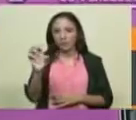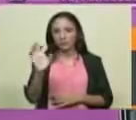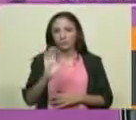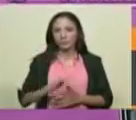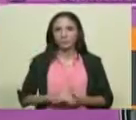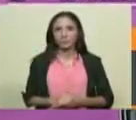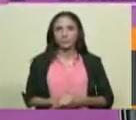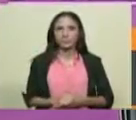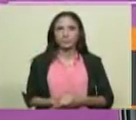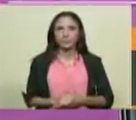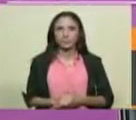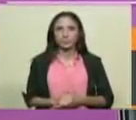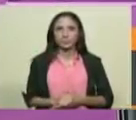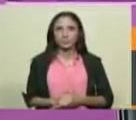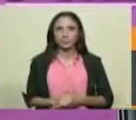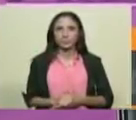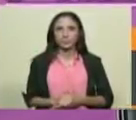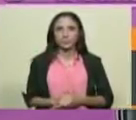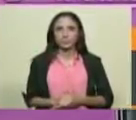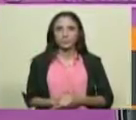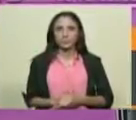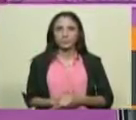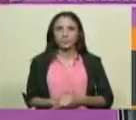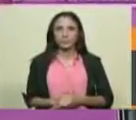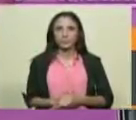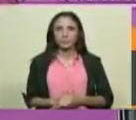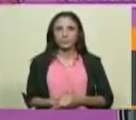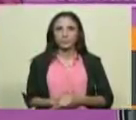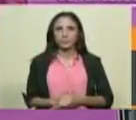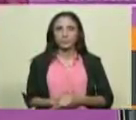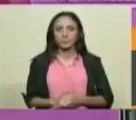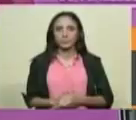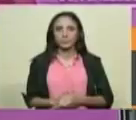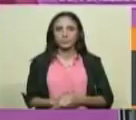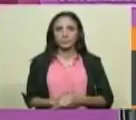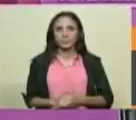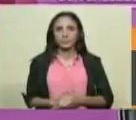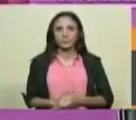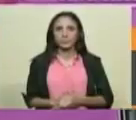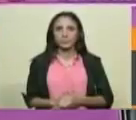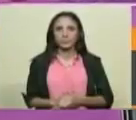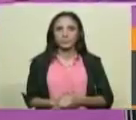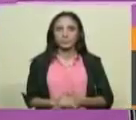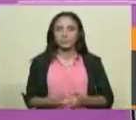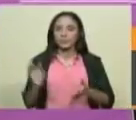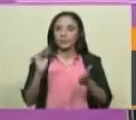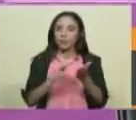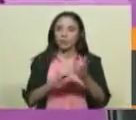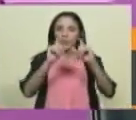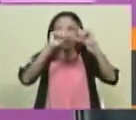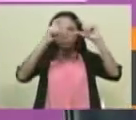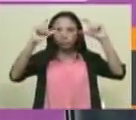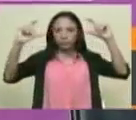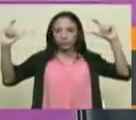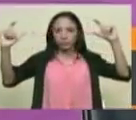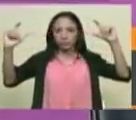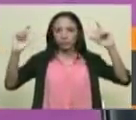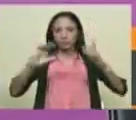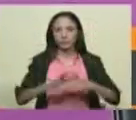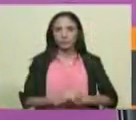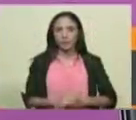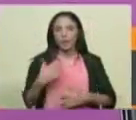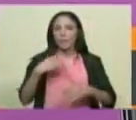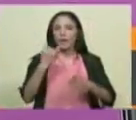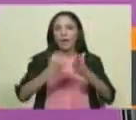www.patria.org.ve. V pequeña, V de Venezuela, VE, repito. Para terminar de